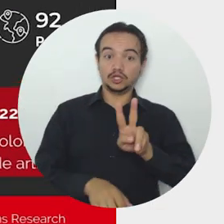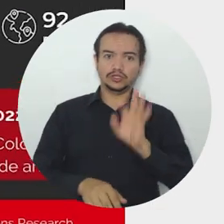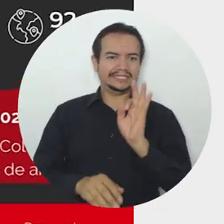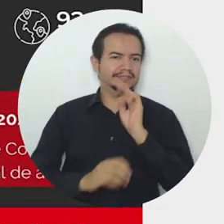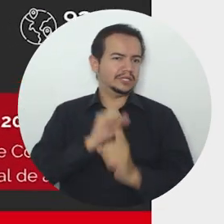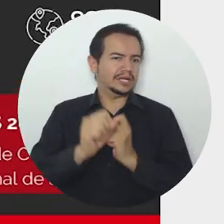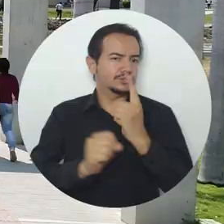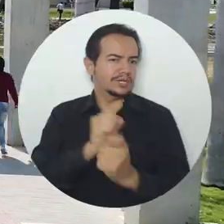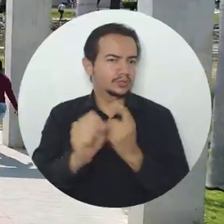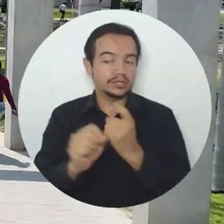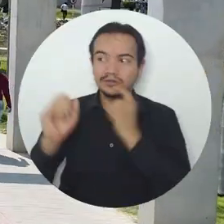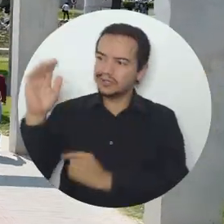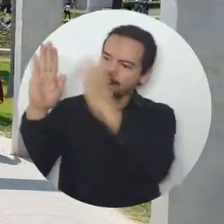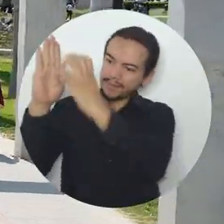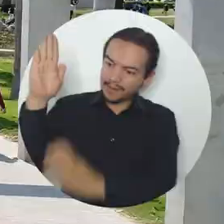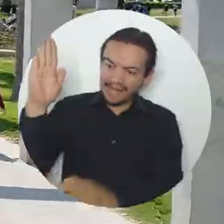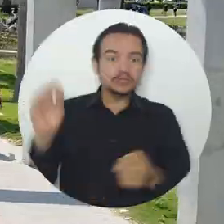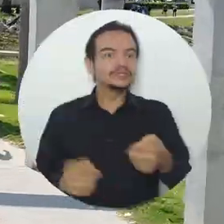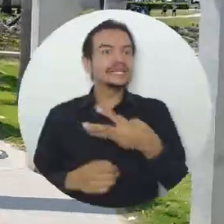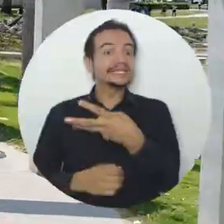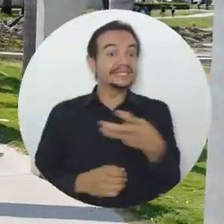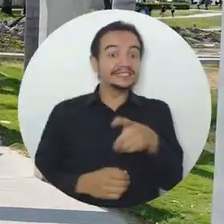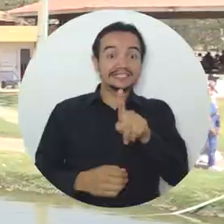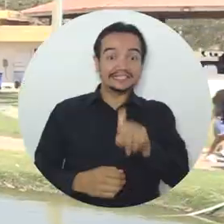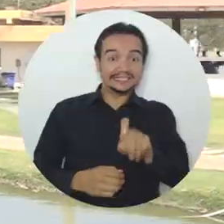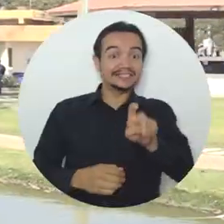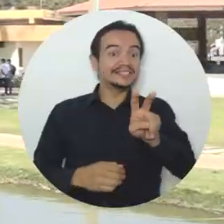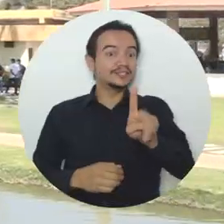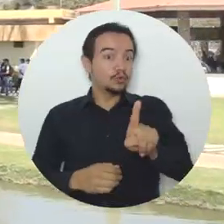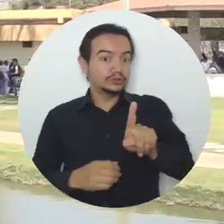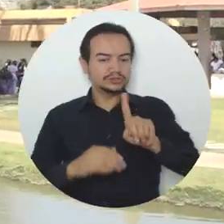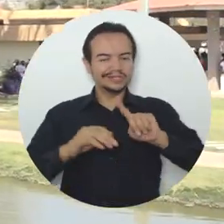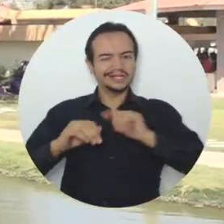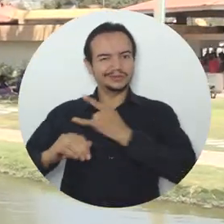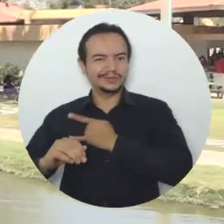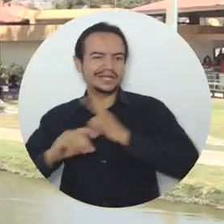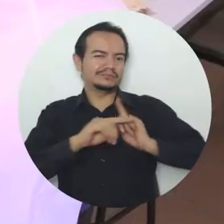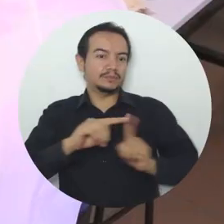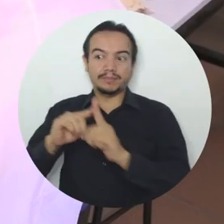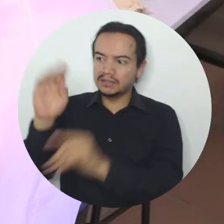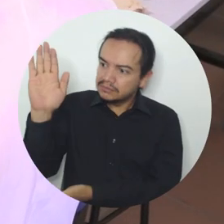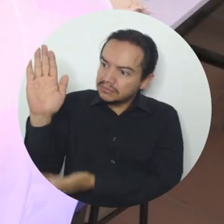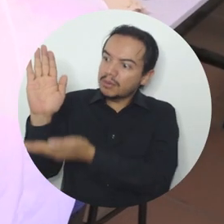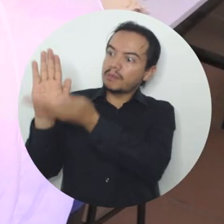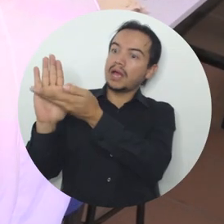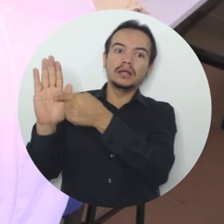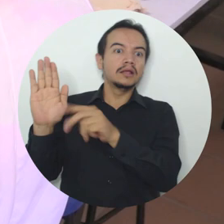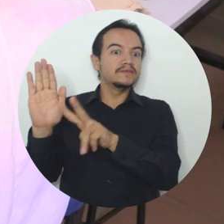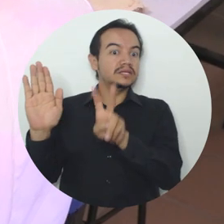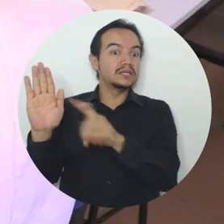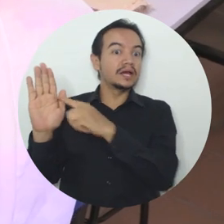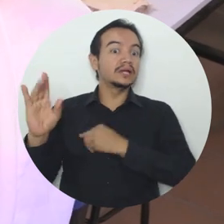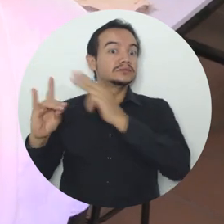el segundo semestre de cada año la Alma Mater se ubicó en la casilla 27 de las 361 instituciones de educación superior colombianas que